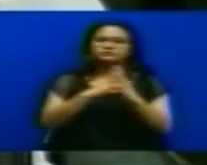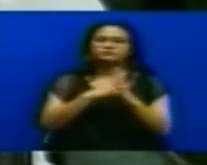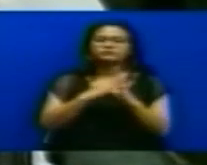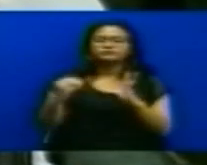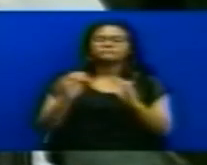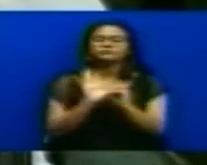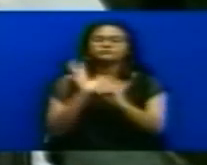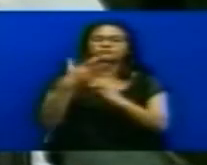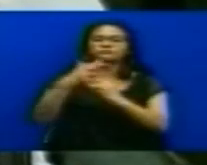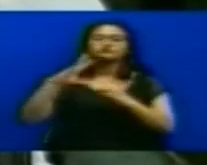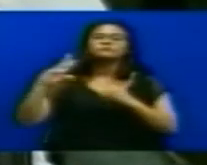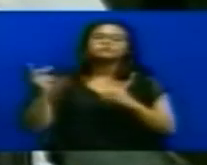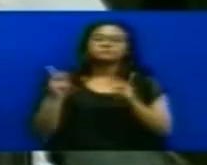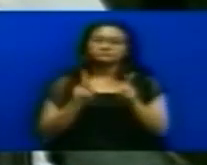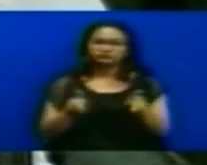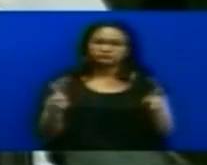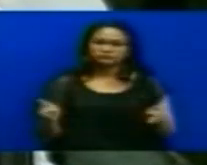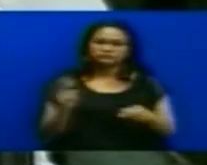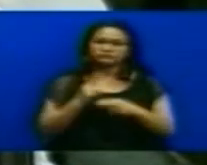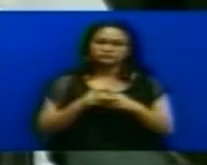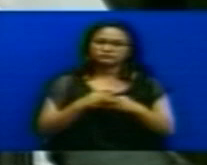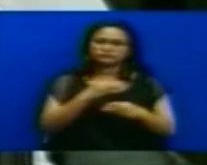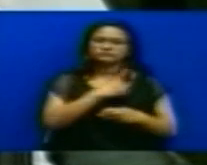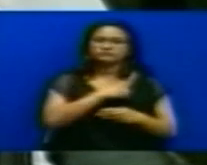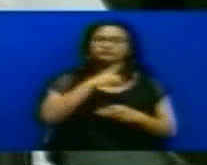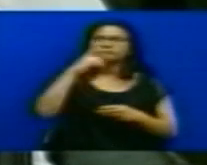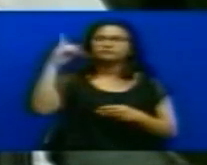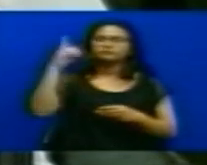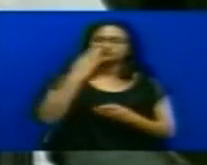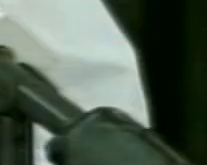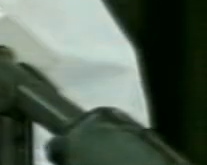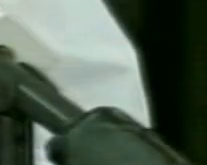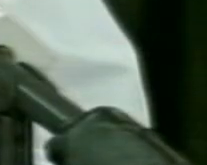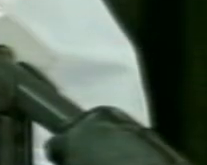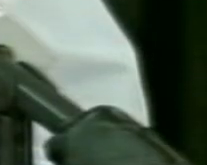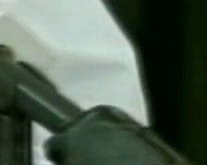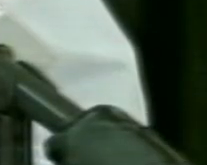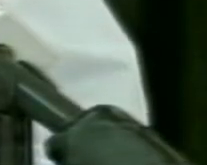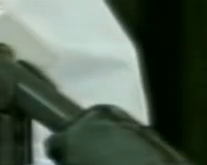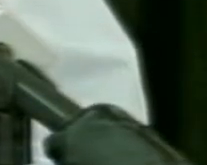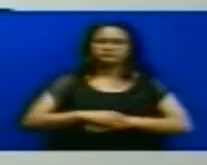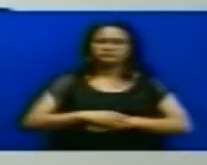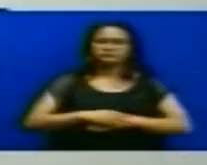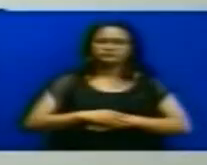de las personas en el nombre de Dios. Muchas gracias.